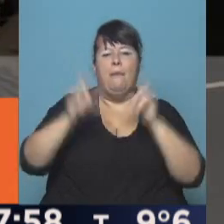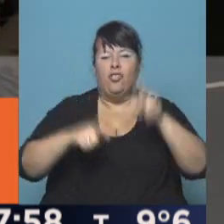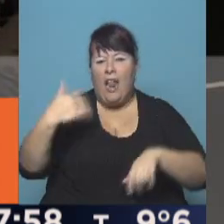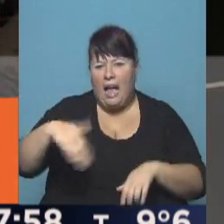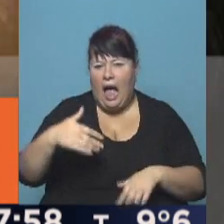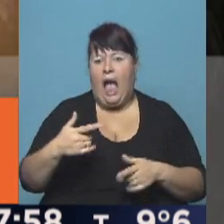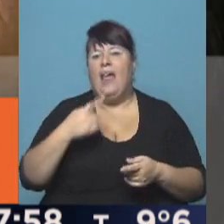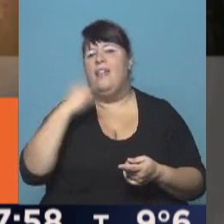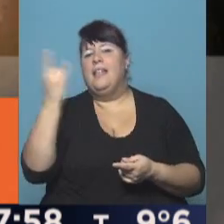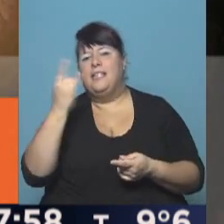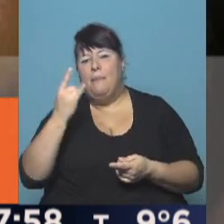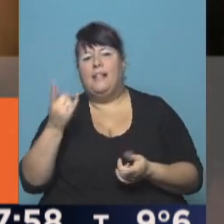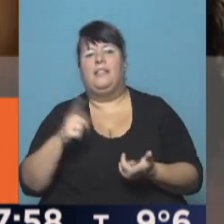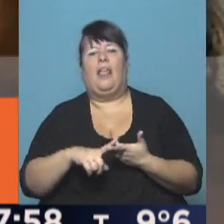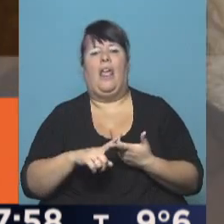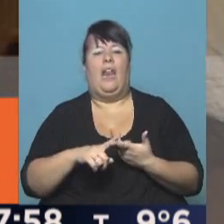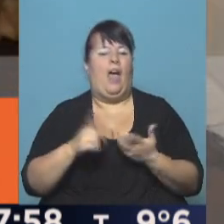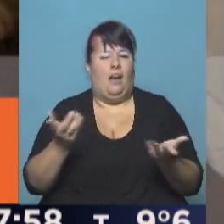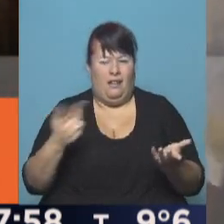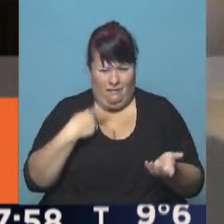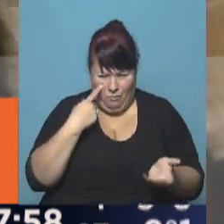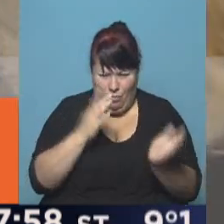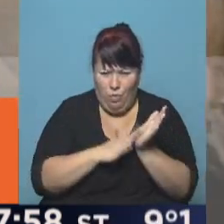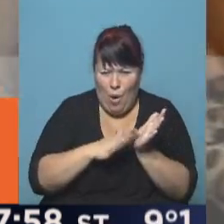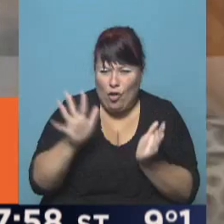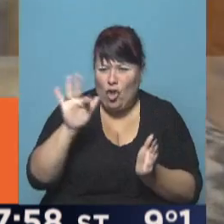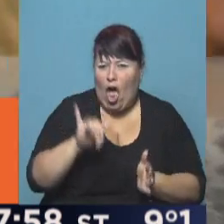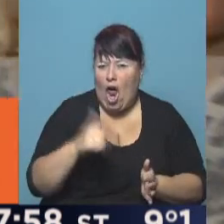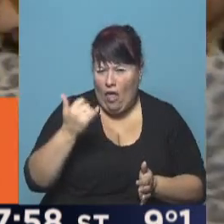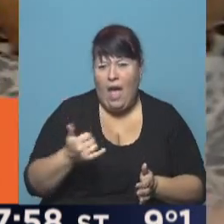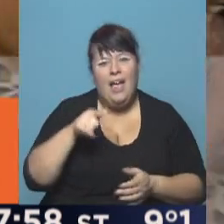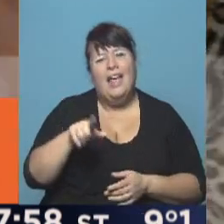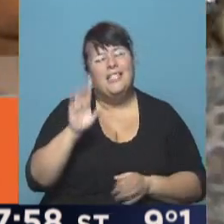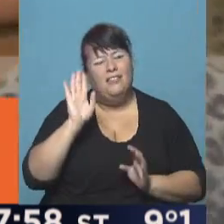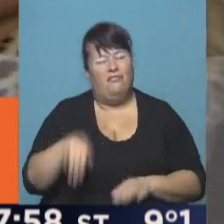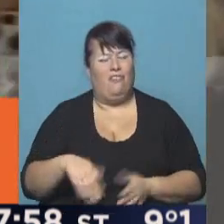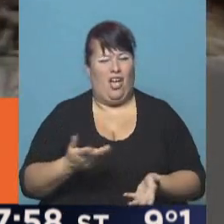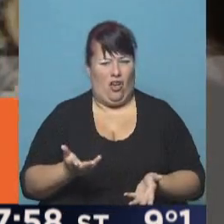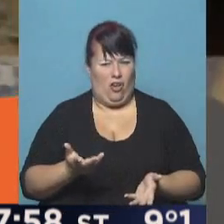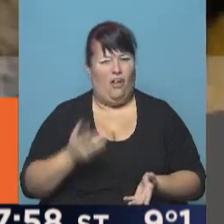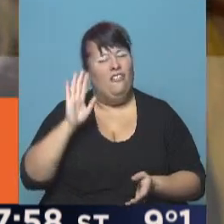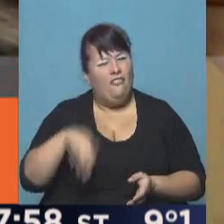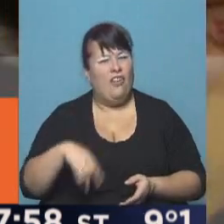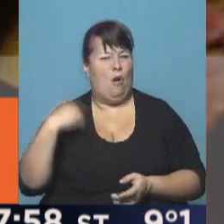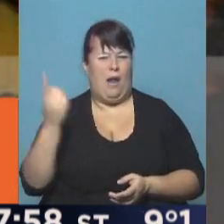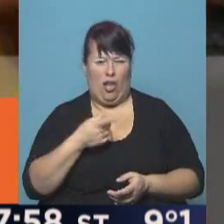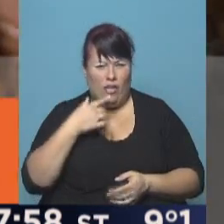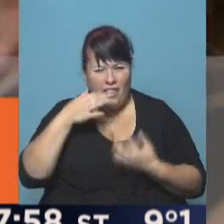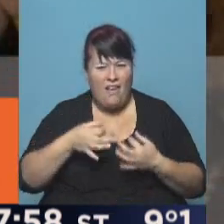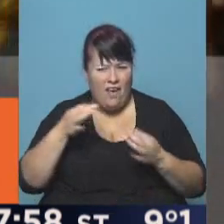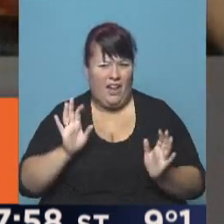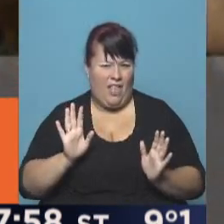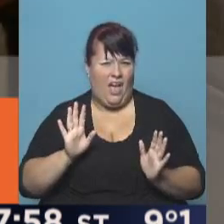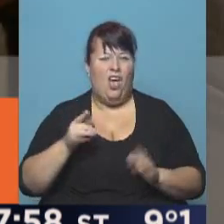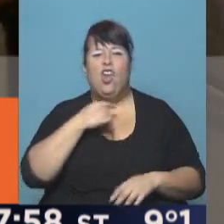calle, que es mentira. No, lo vemos todos los días. Y creo que esto no es bueno, no es bueno para nadie. En serio,